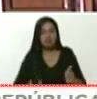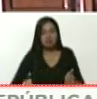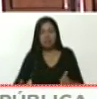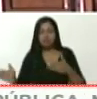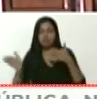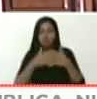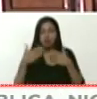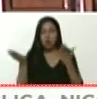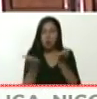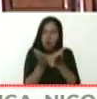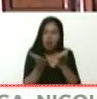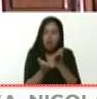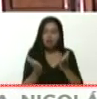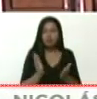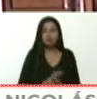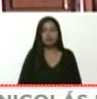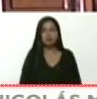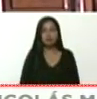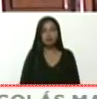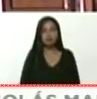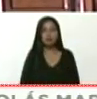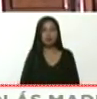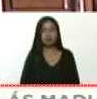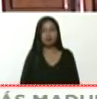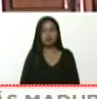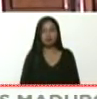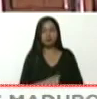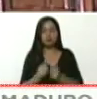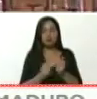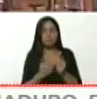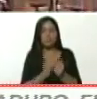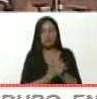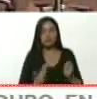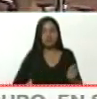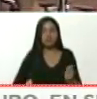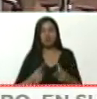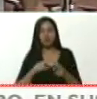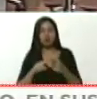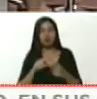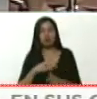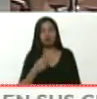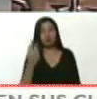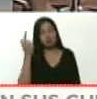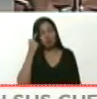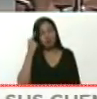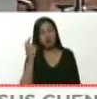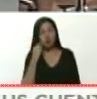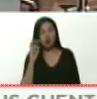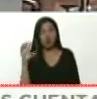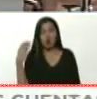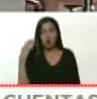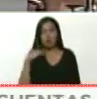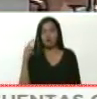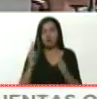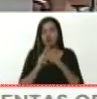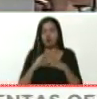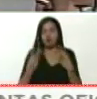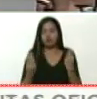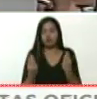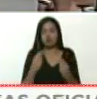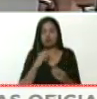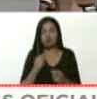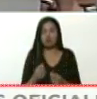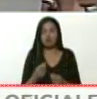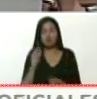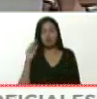cerrando escuelas. El subpresidente. Ustedes saben que en Colombia yo soy muy famoso. Usted prende